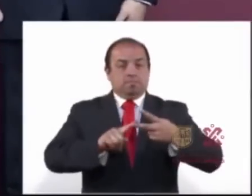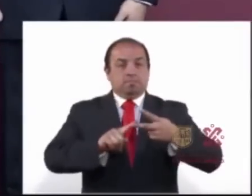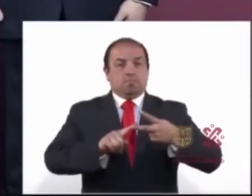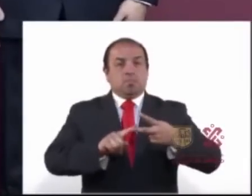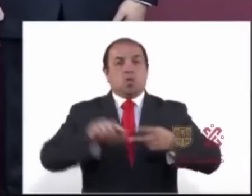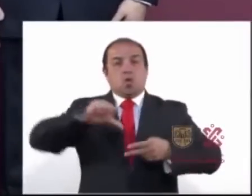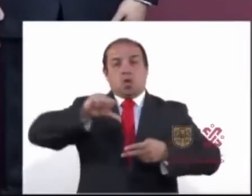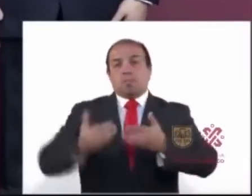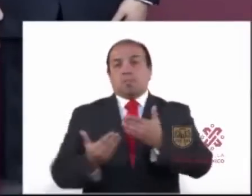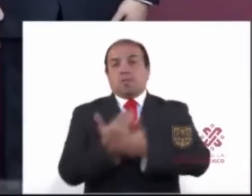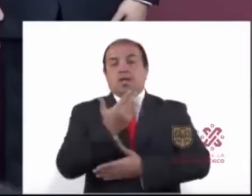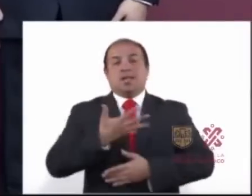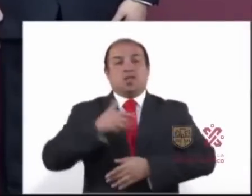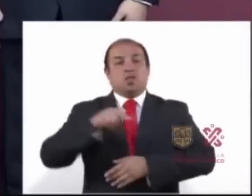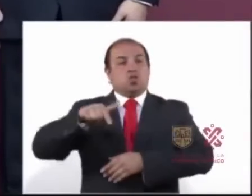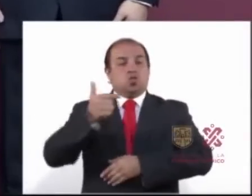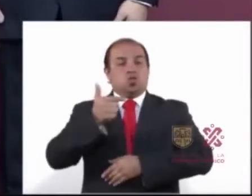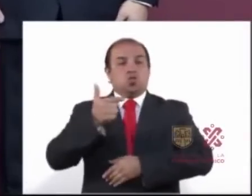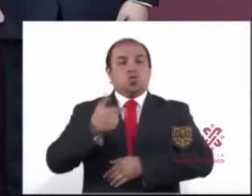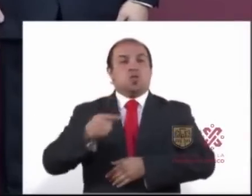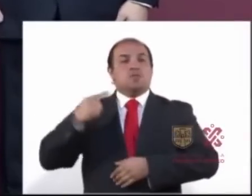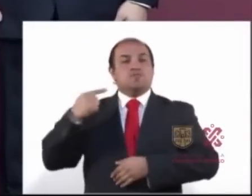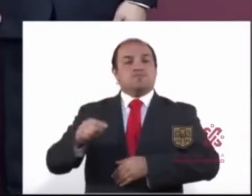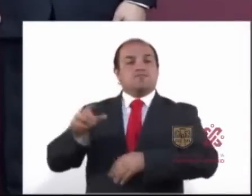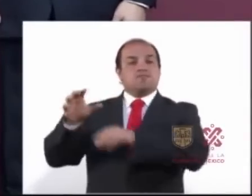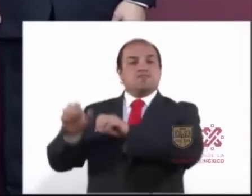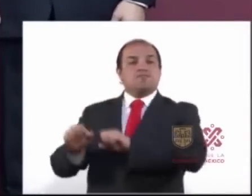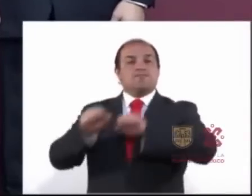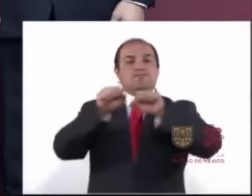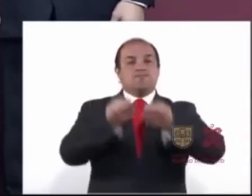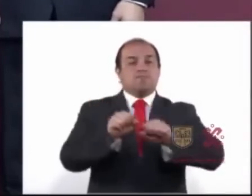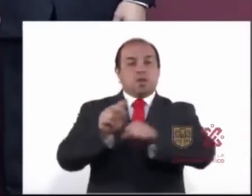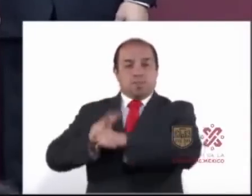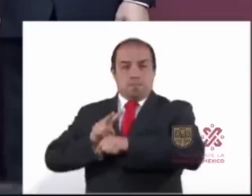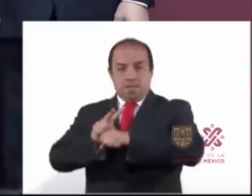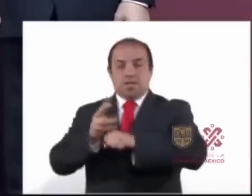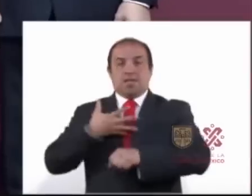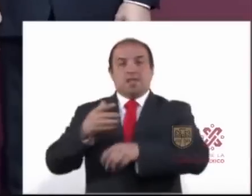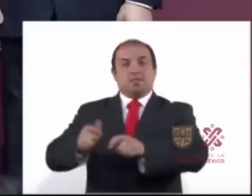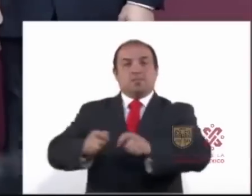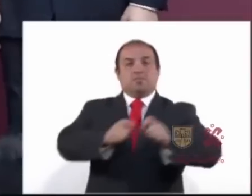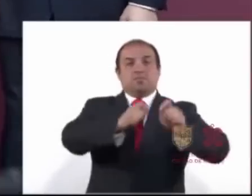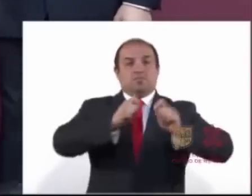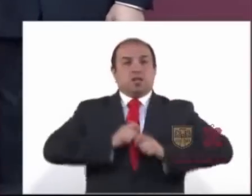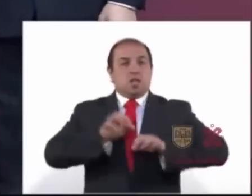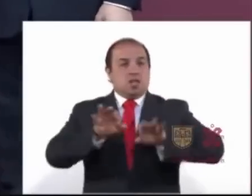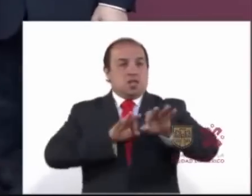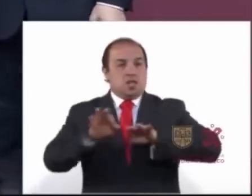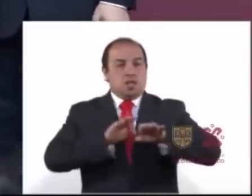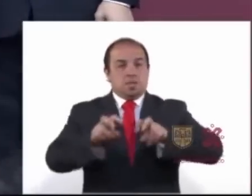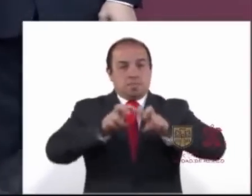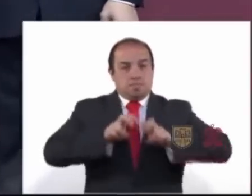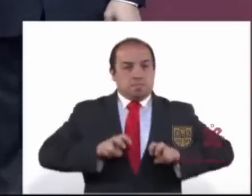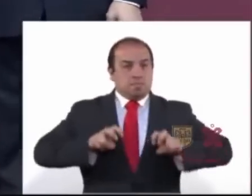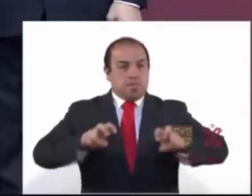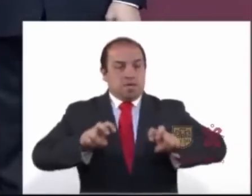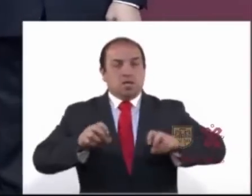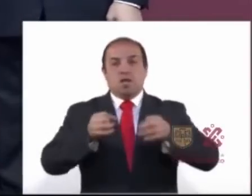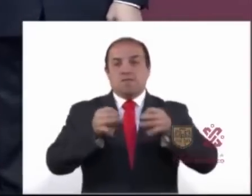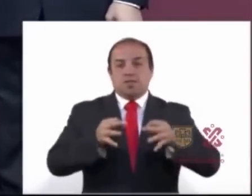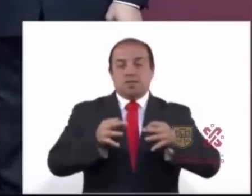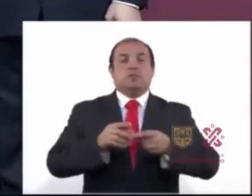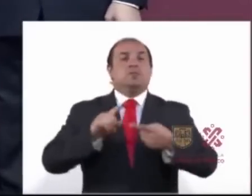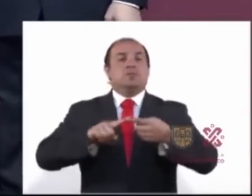esta madrugada 12 órdenes de cateos, las cuales fueron obtenidas por los trabajos de Gabinete, Campo e